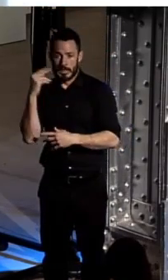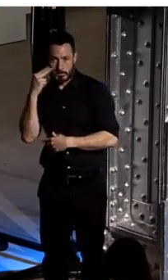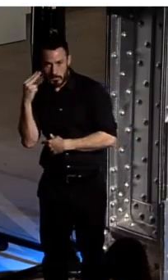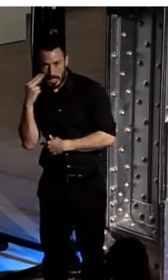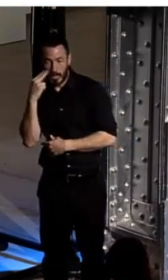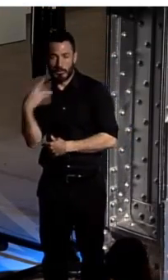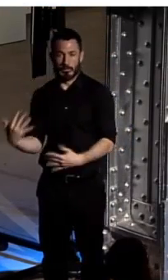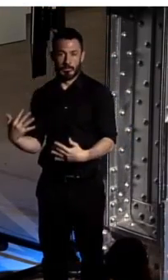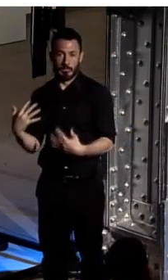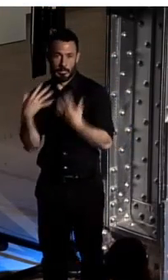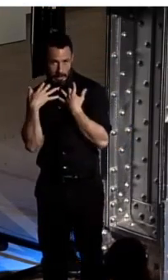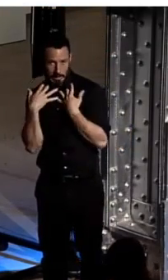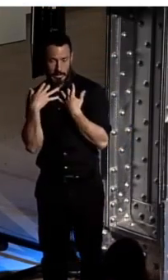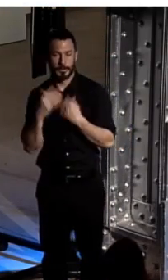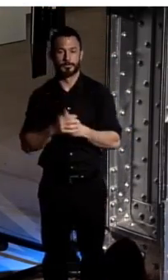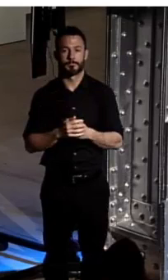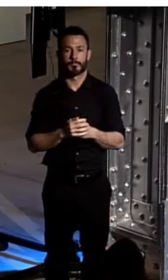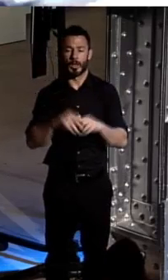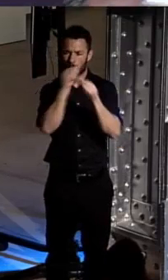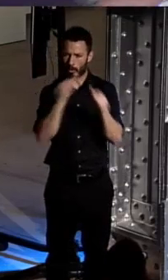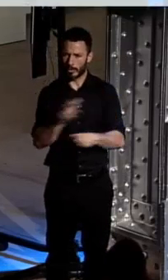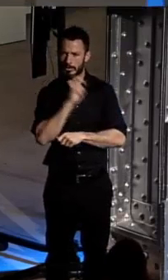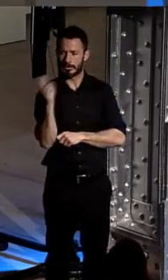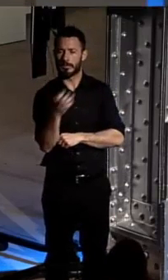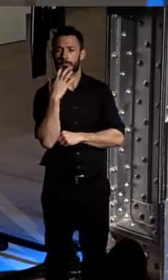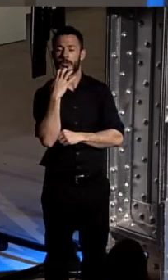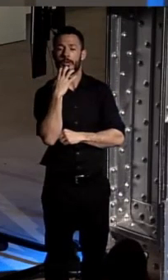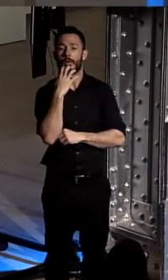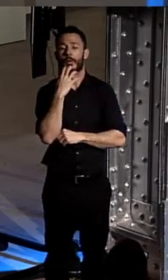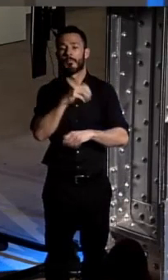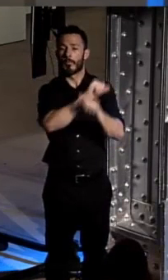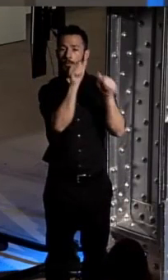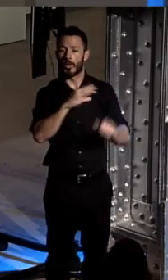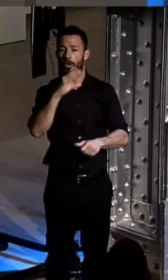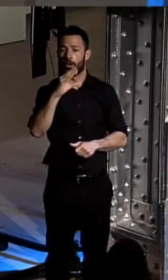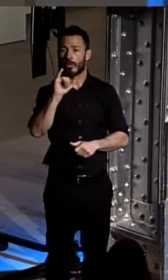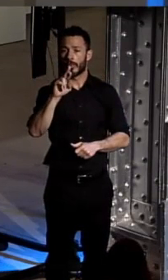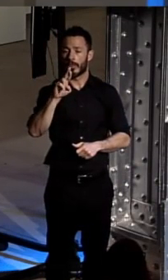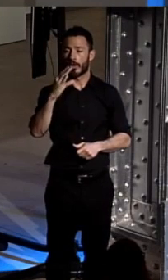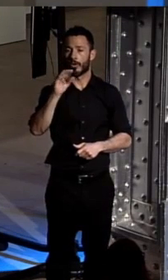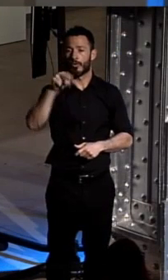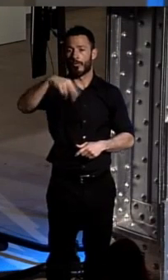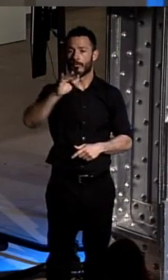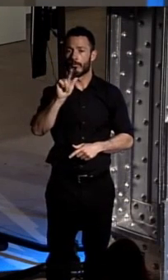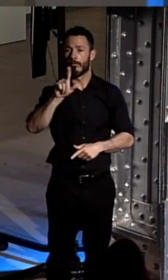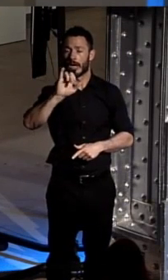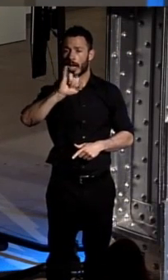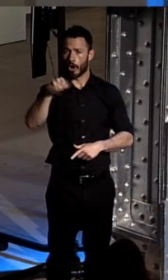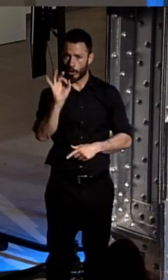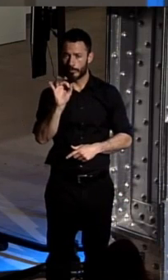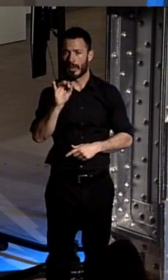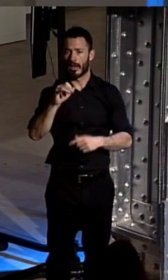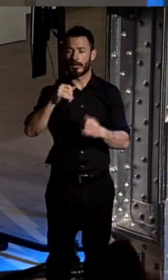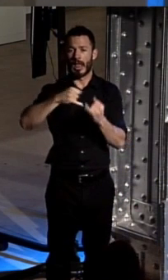utiliza mucho en la informática afectiva es el modelo circunplejo de Russell, donde se tienen 2 ejes, un eje que se llama la valencia, que